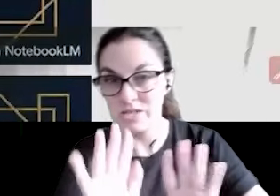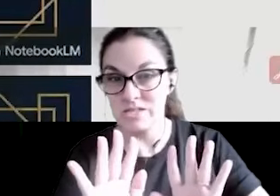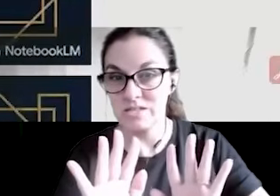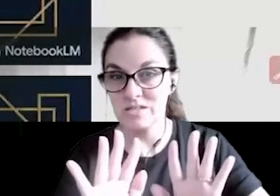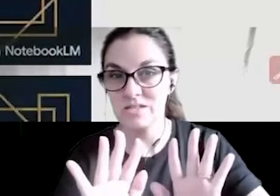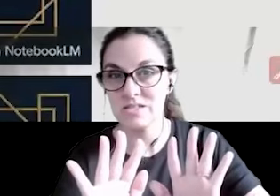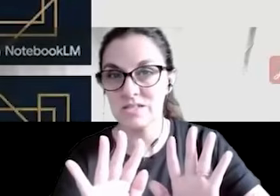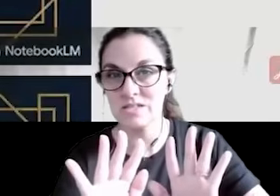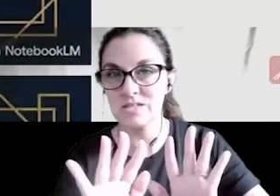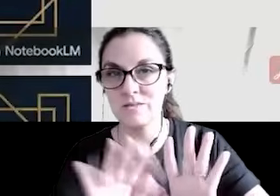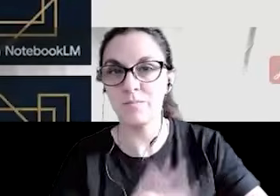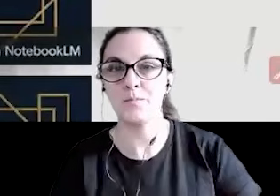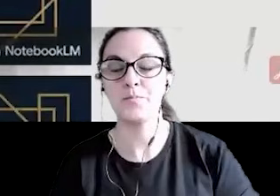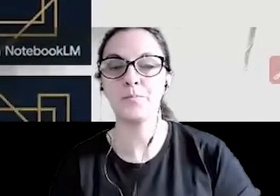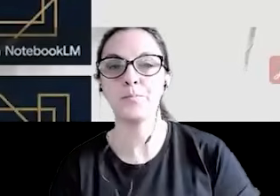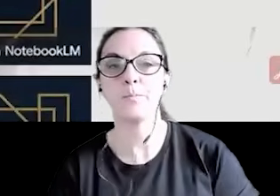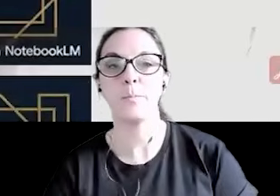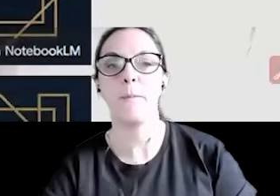teníamos